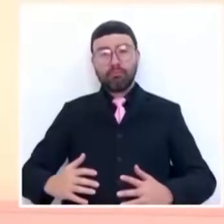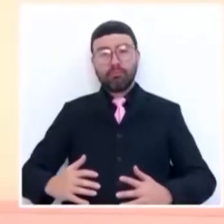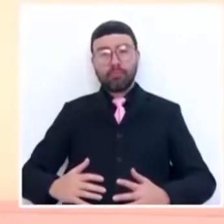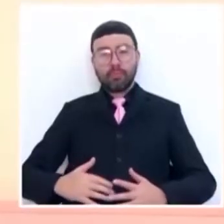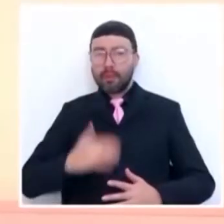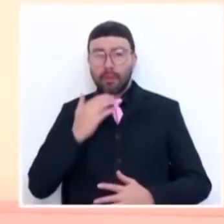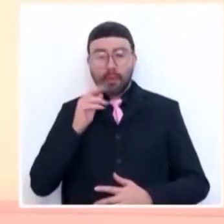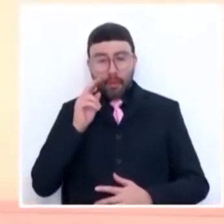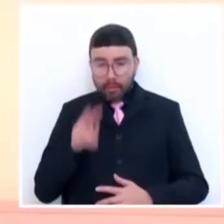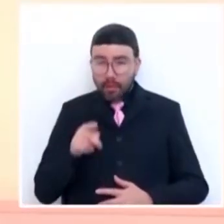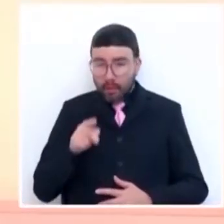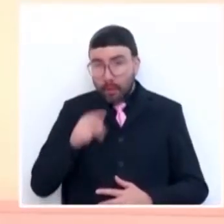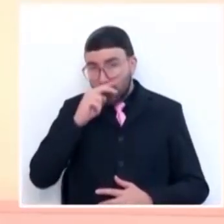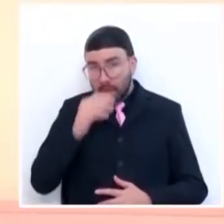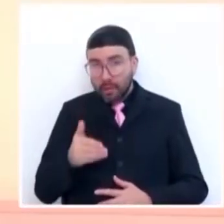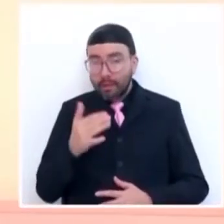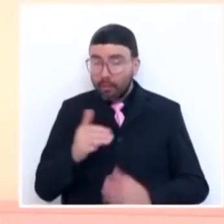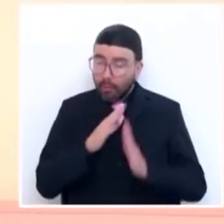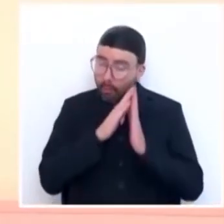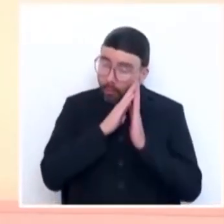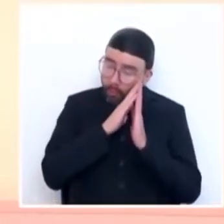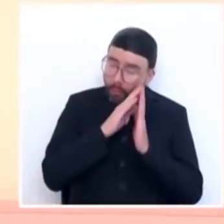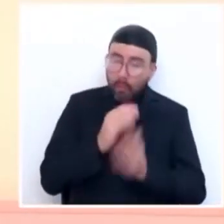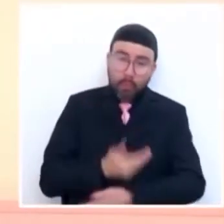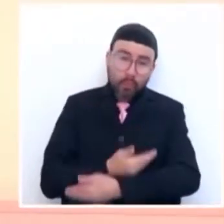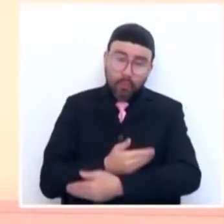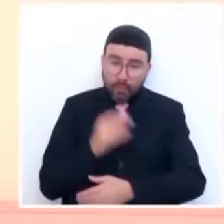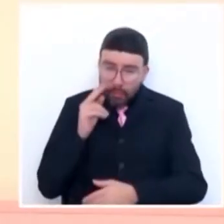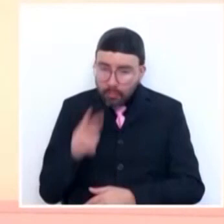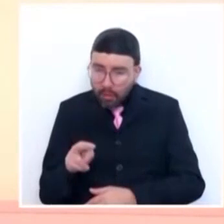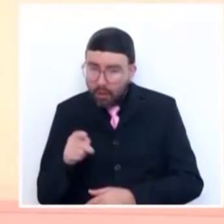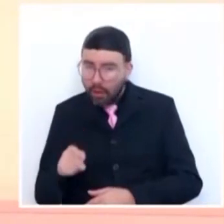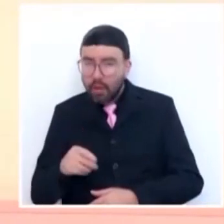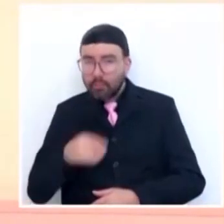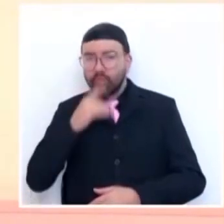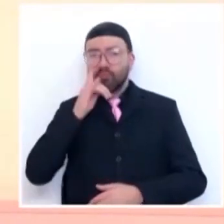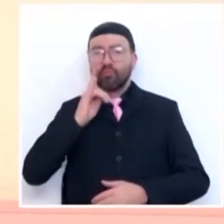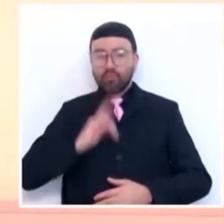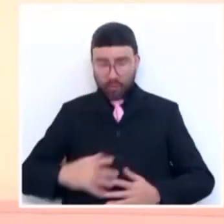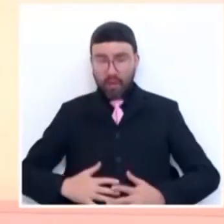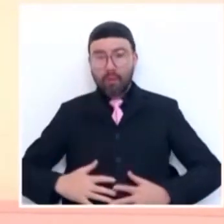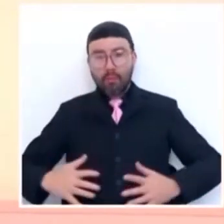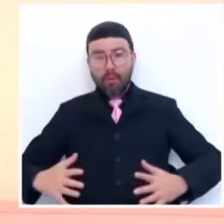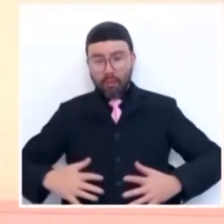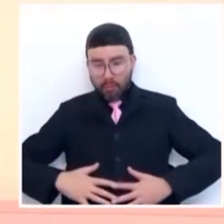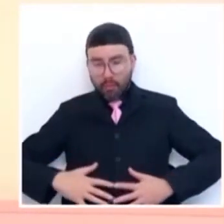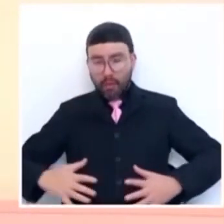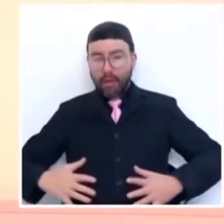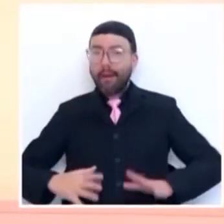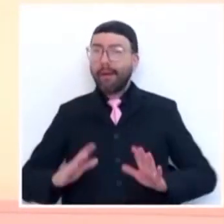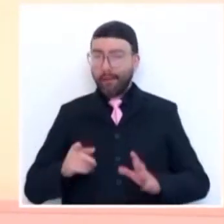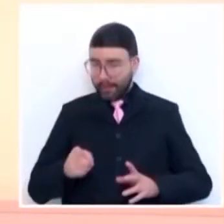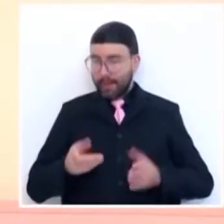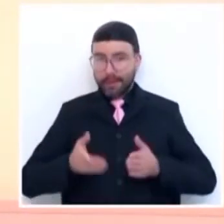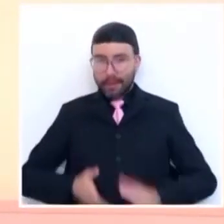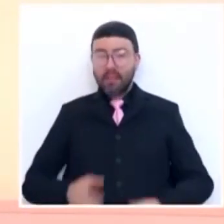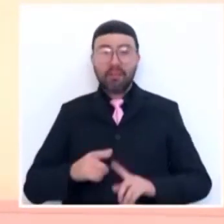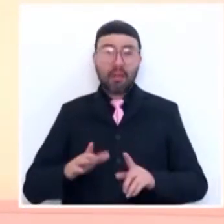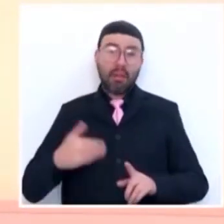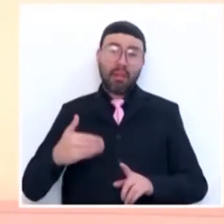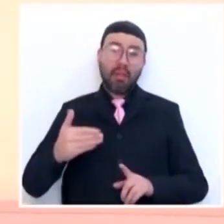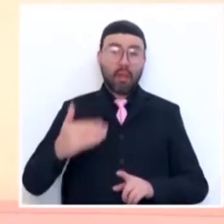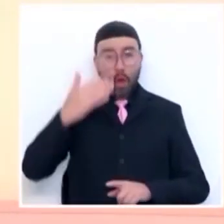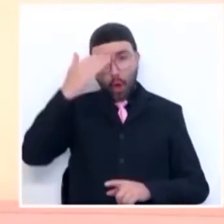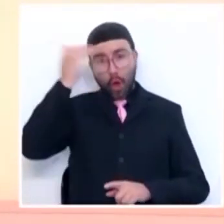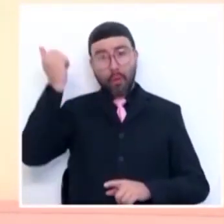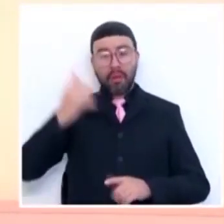un niño dormidito, lo que se le mueve al respirar es la barriga. Así nacimos, respirando abdominalmente. Luego perdemos